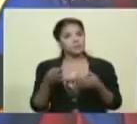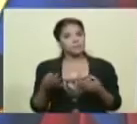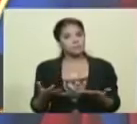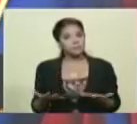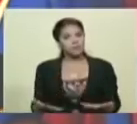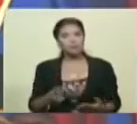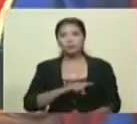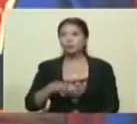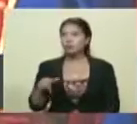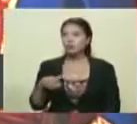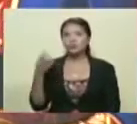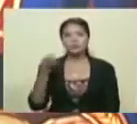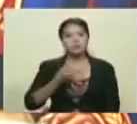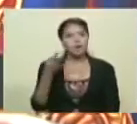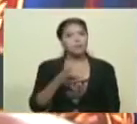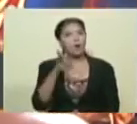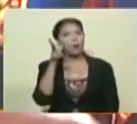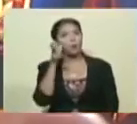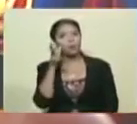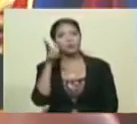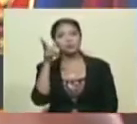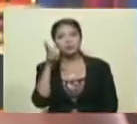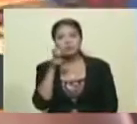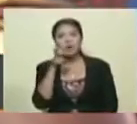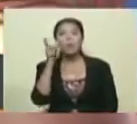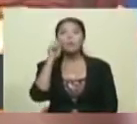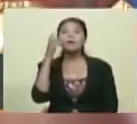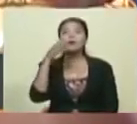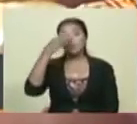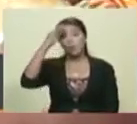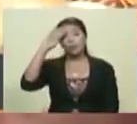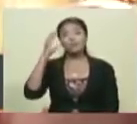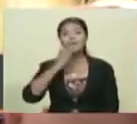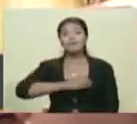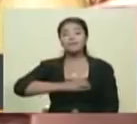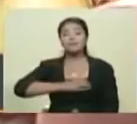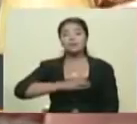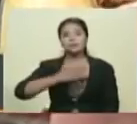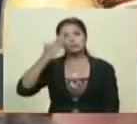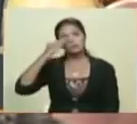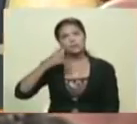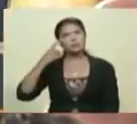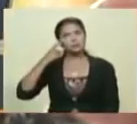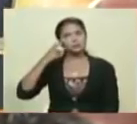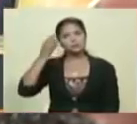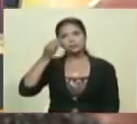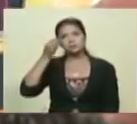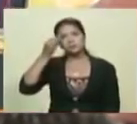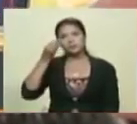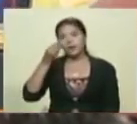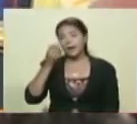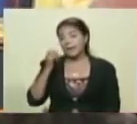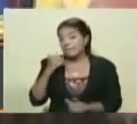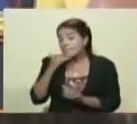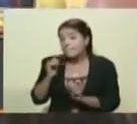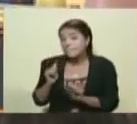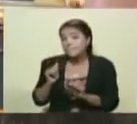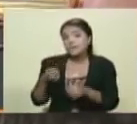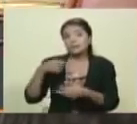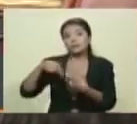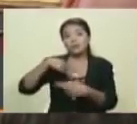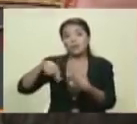nosotros escuchamos del comandante Fidel Castro las reflexiones de lo que fueron los primeros años de revolución,